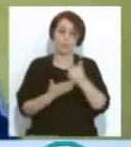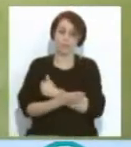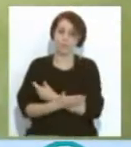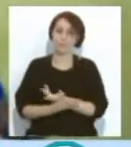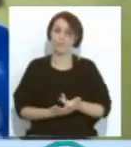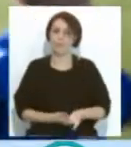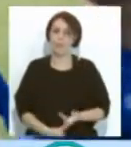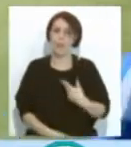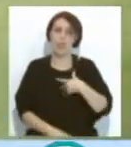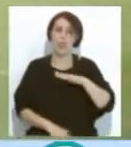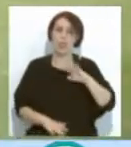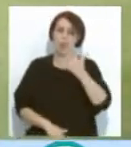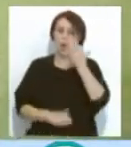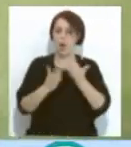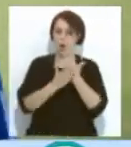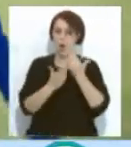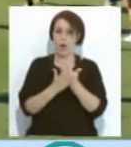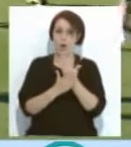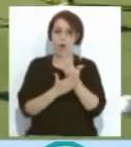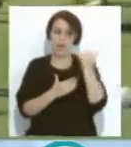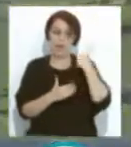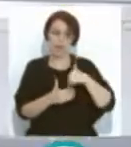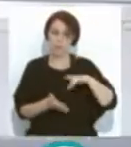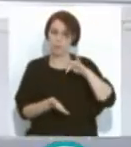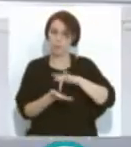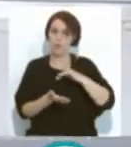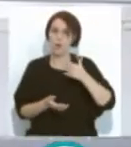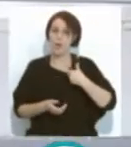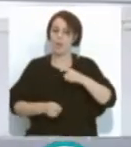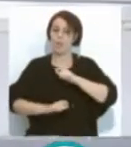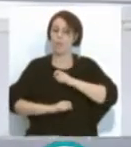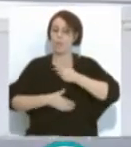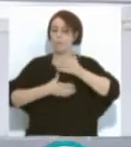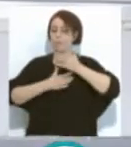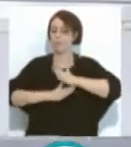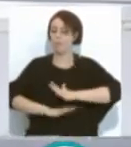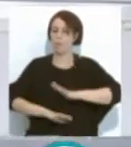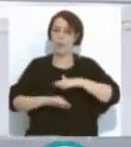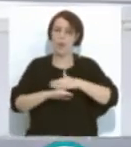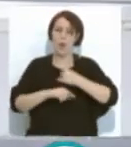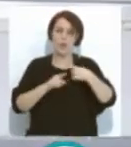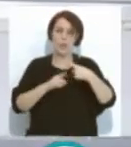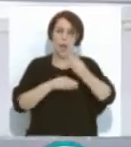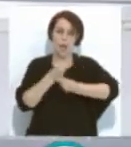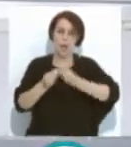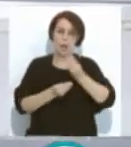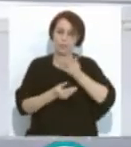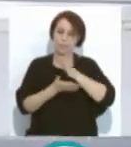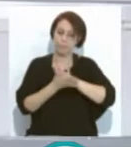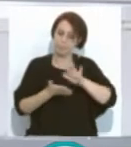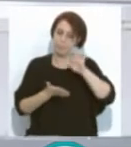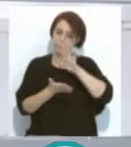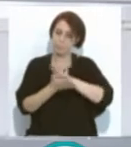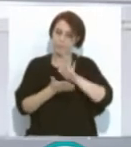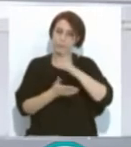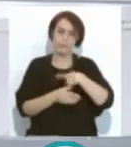en las 5 primeras jornadas disputadas, le da también una cierta tranquilidad para que las cosas se hagan de una forma pausada, para